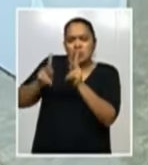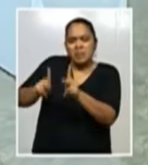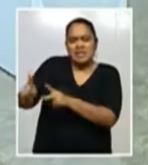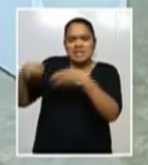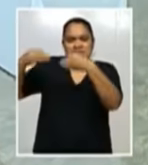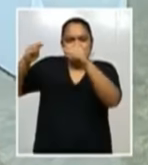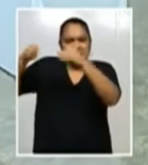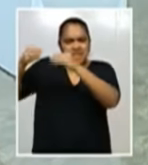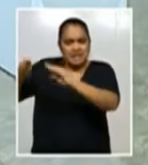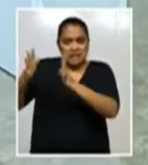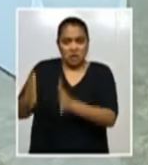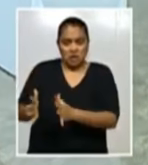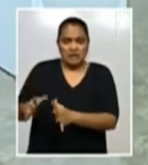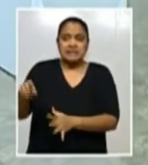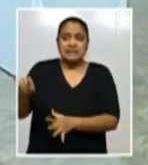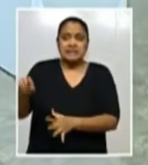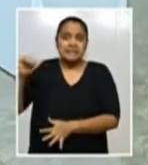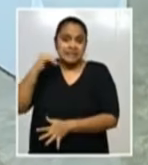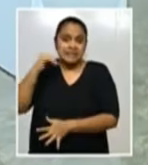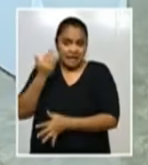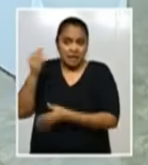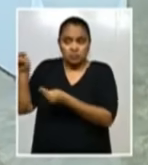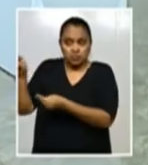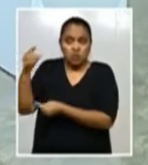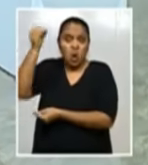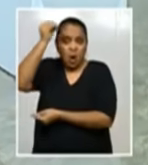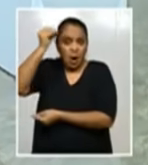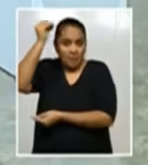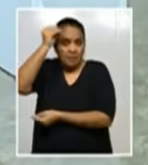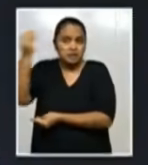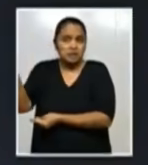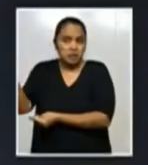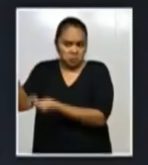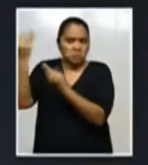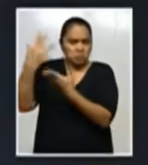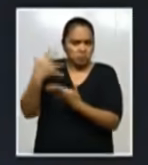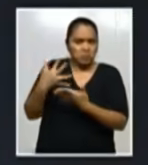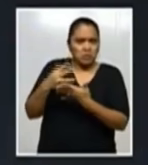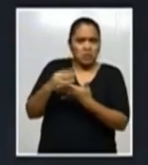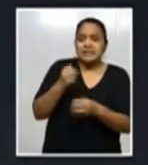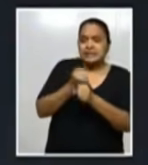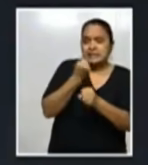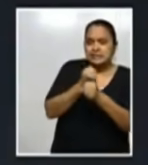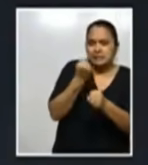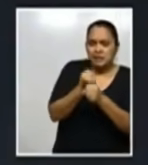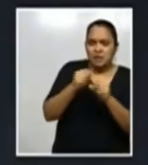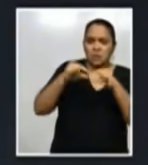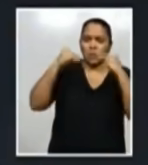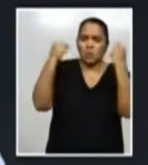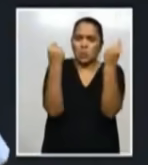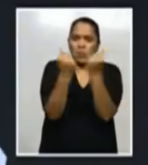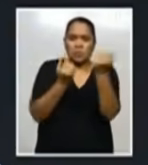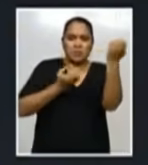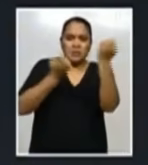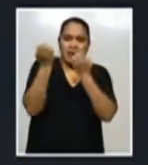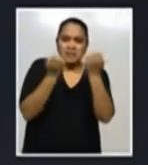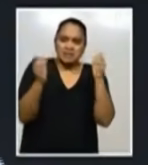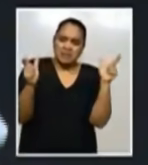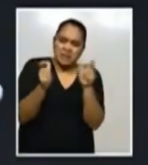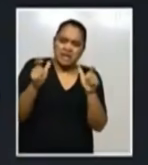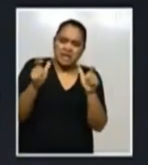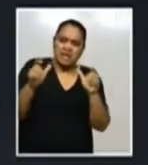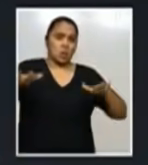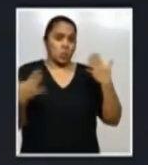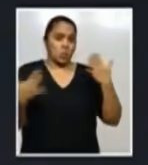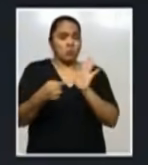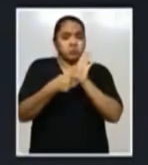empleos, y quisiéramos pedirle su opinión, porque ha estado trabajando en el tema de las mesas de MIPYME y también en cómo enfrentar la